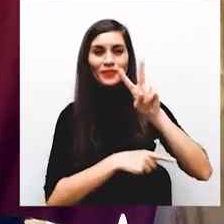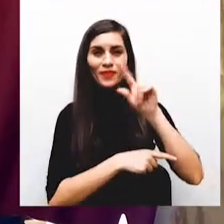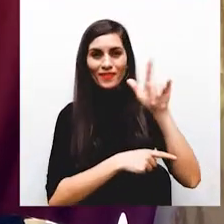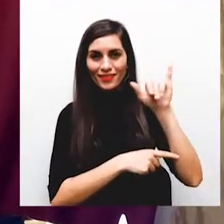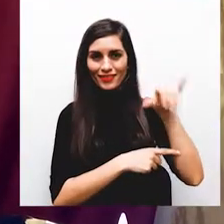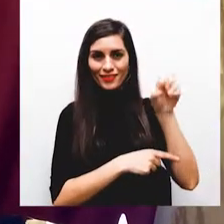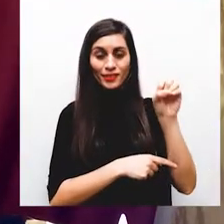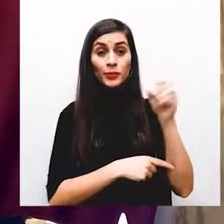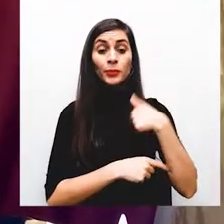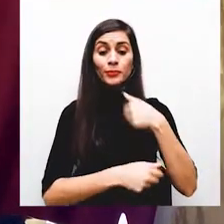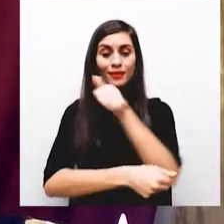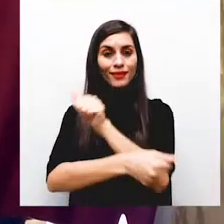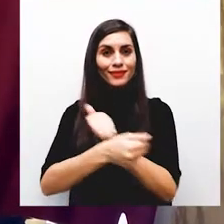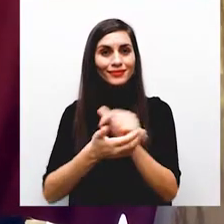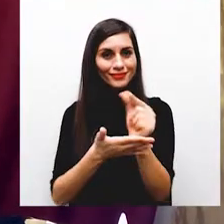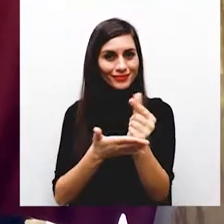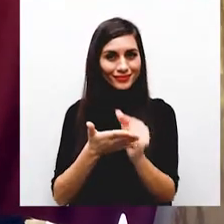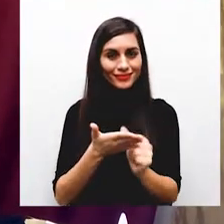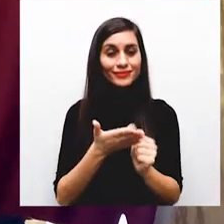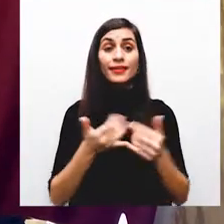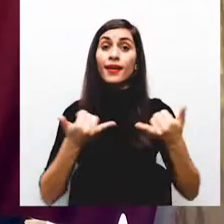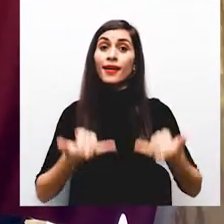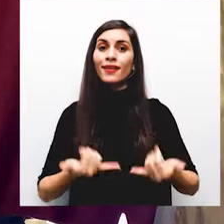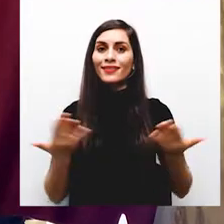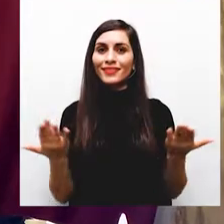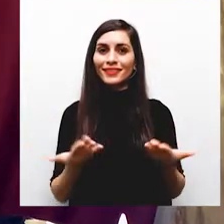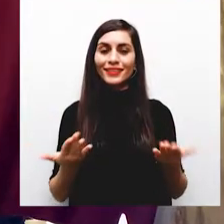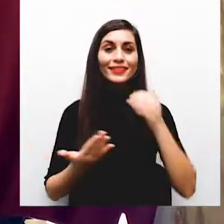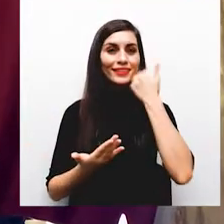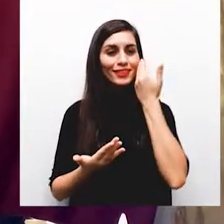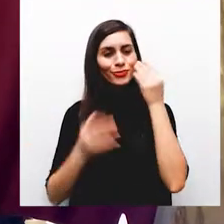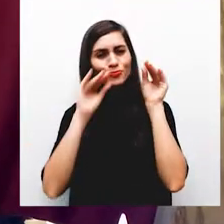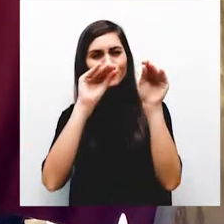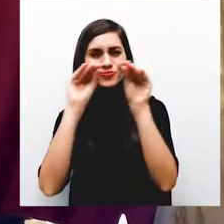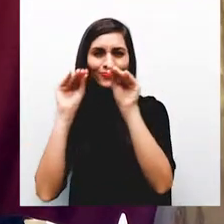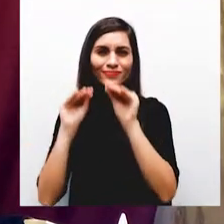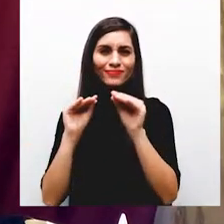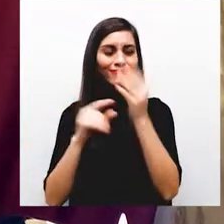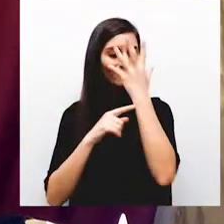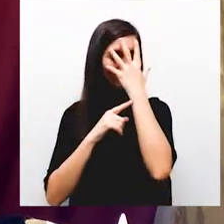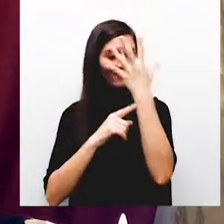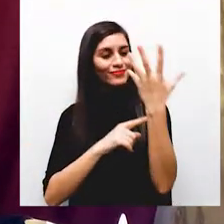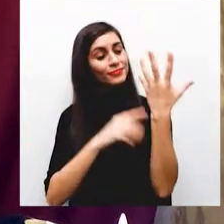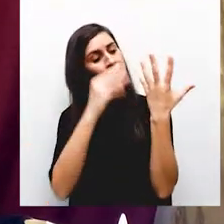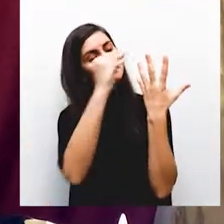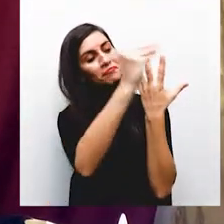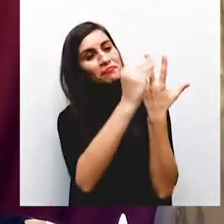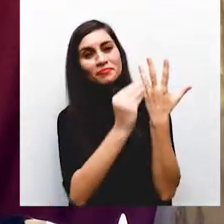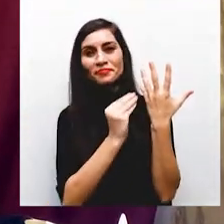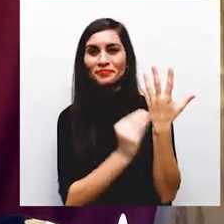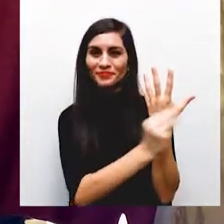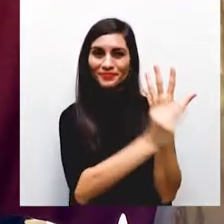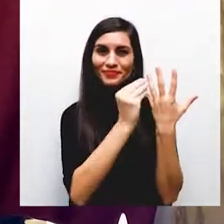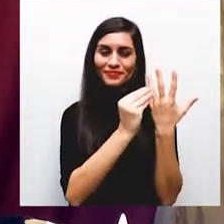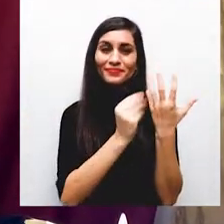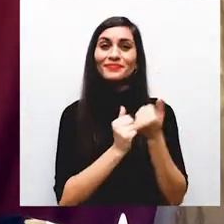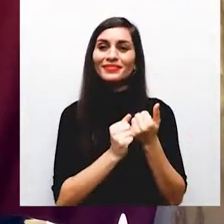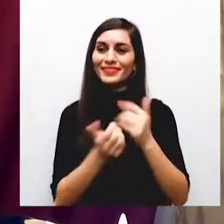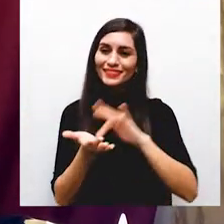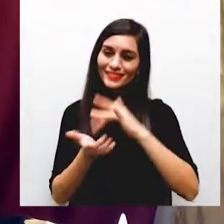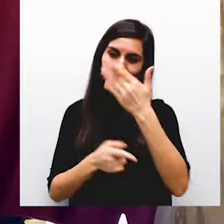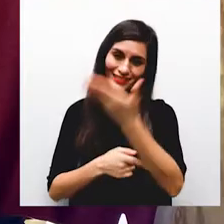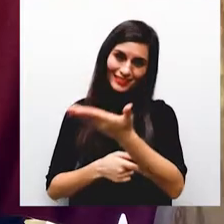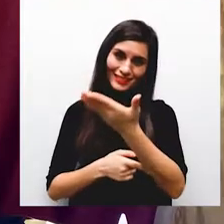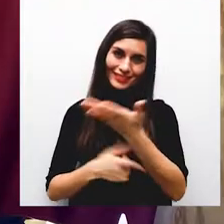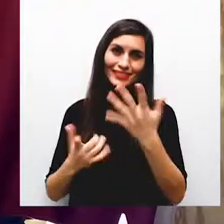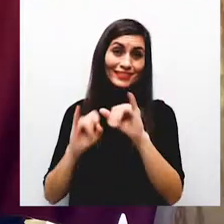Soy Cris Vallejo, artista gráfica, y hoy voy a hacer un taller con ustedes de máscaras artísticas